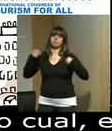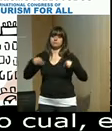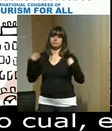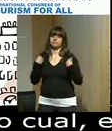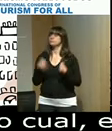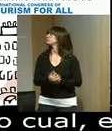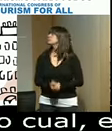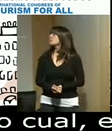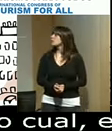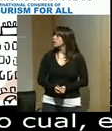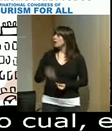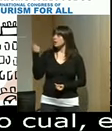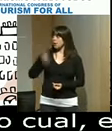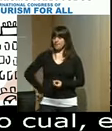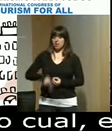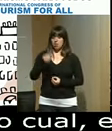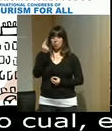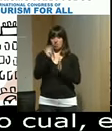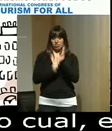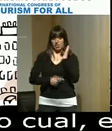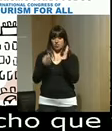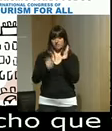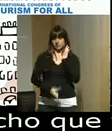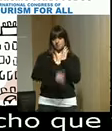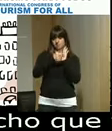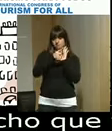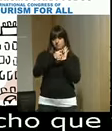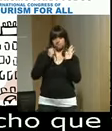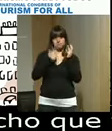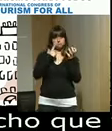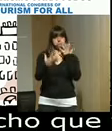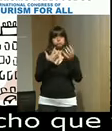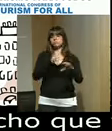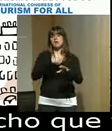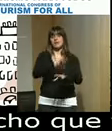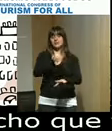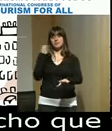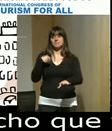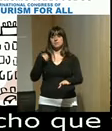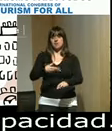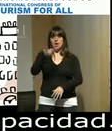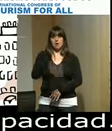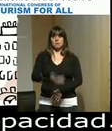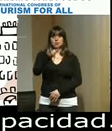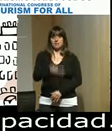También unos datos que son importantes reseñarlos para ver la importancia desde el punto de vista